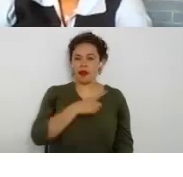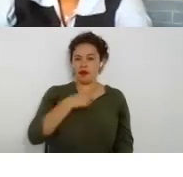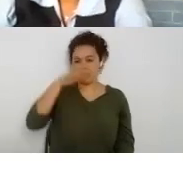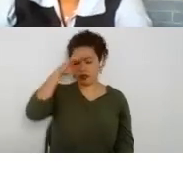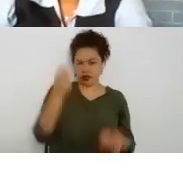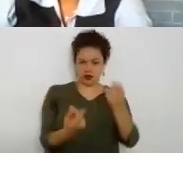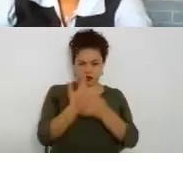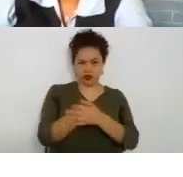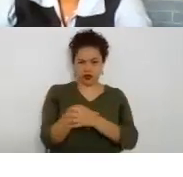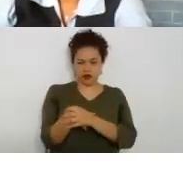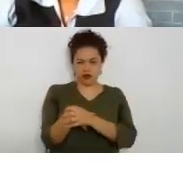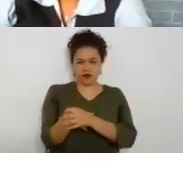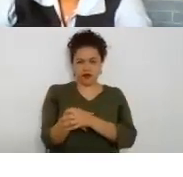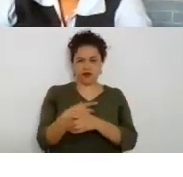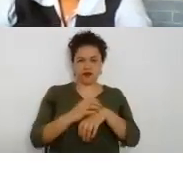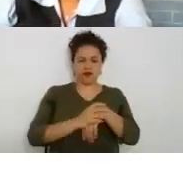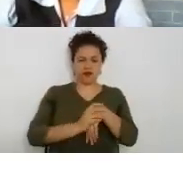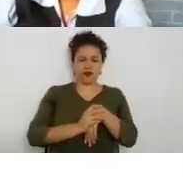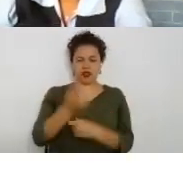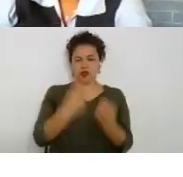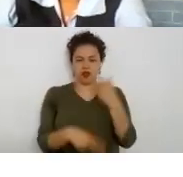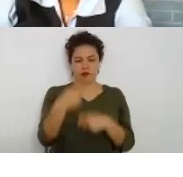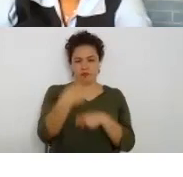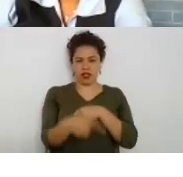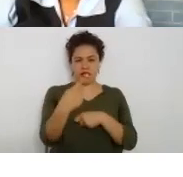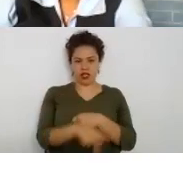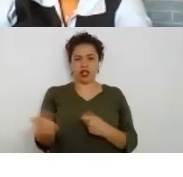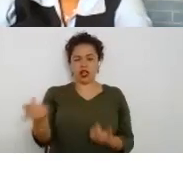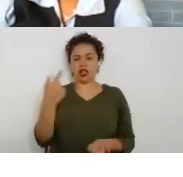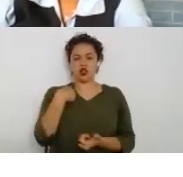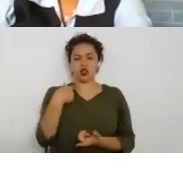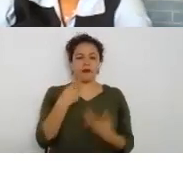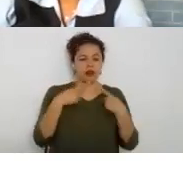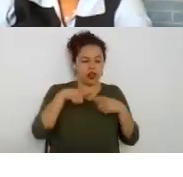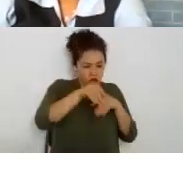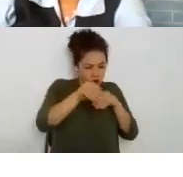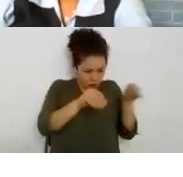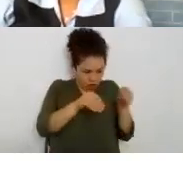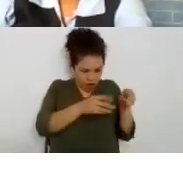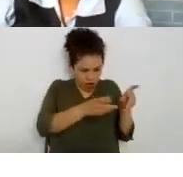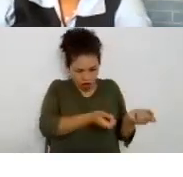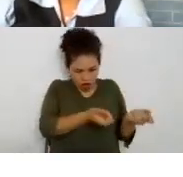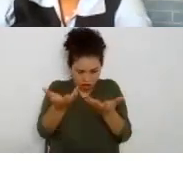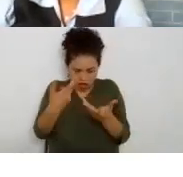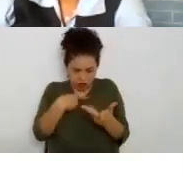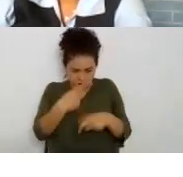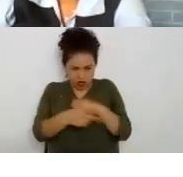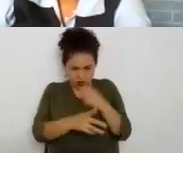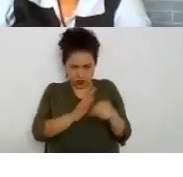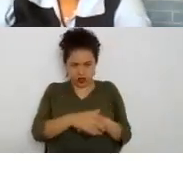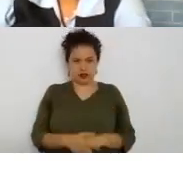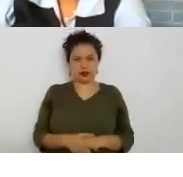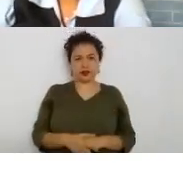Sobre todo, algunos riesgos que podría presentar el yo mover a la víctima, ¿ok? Entonces podría